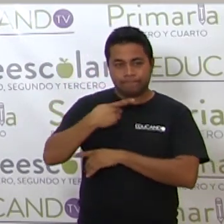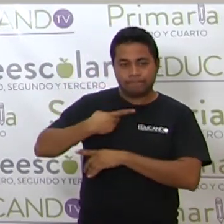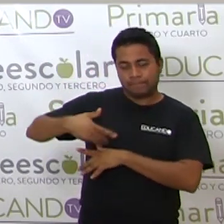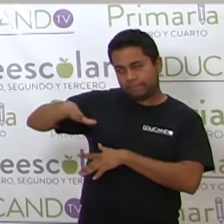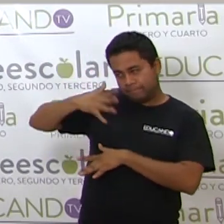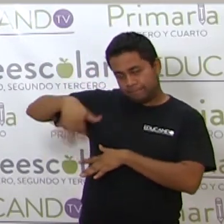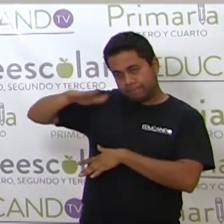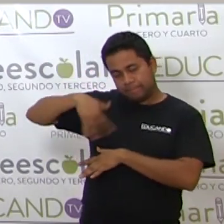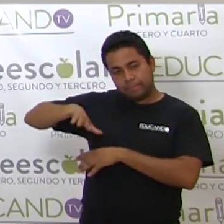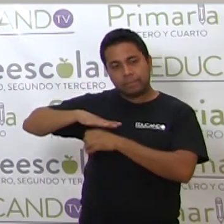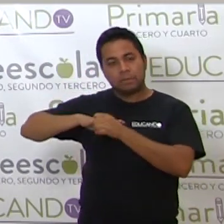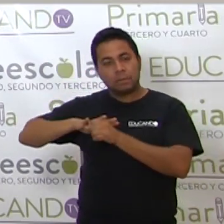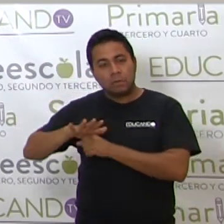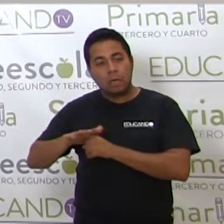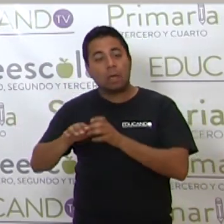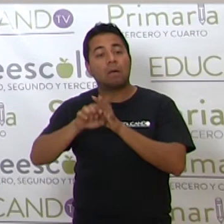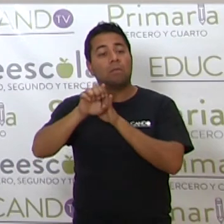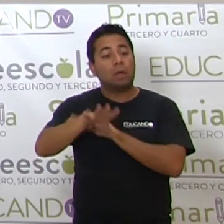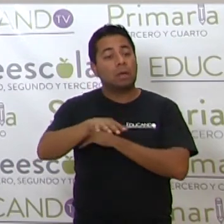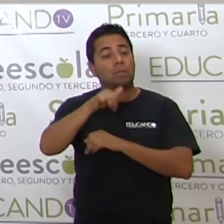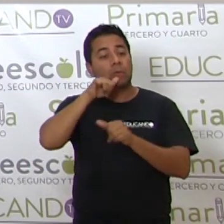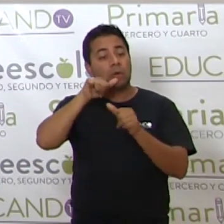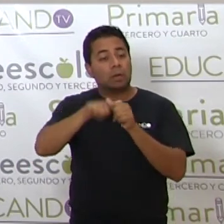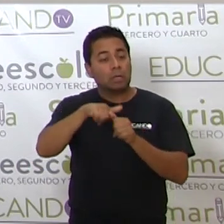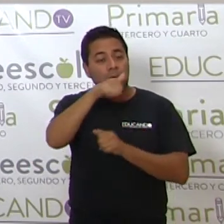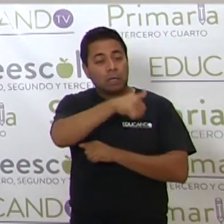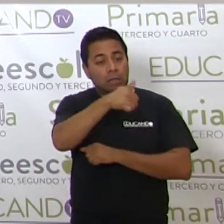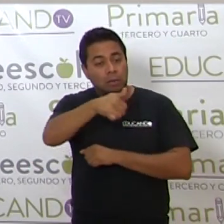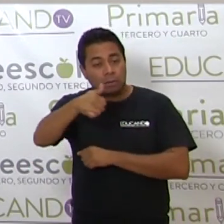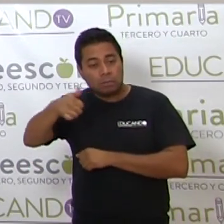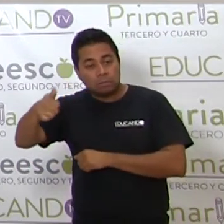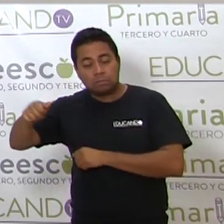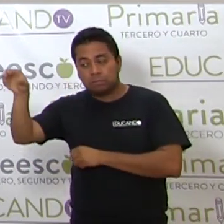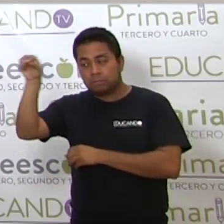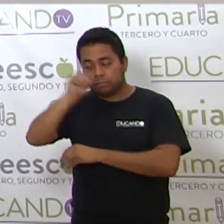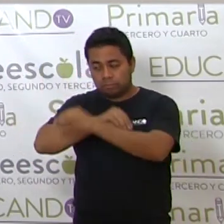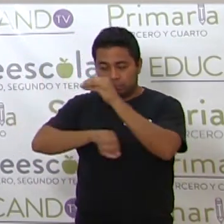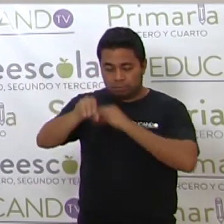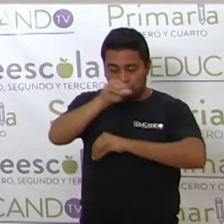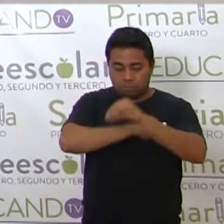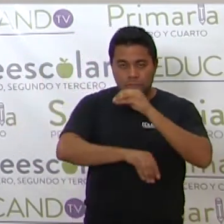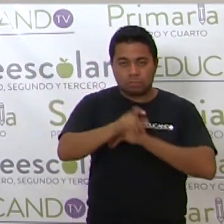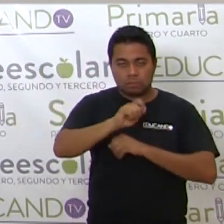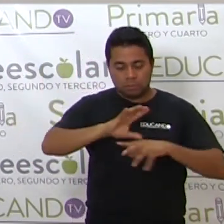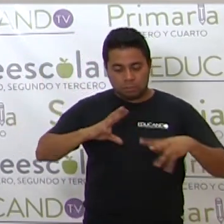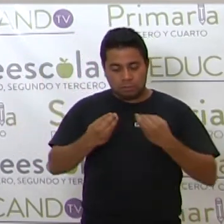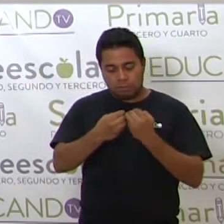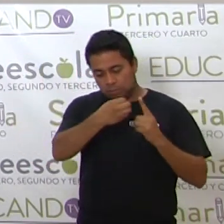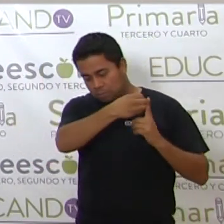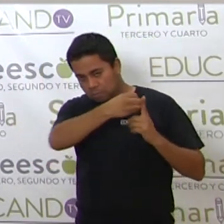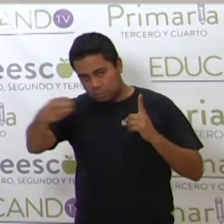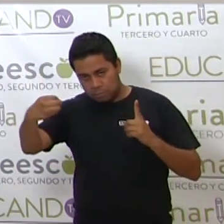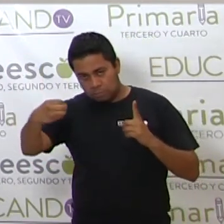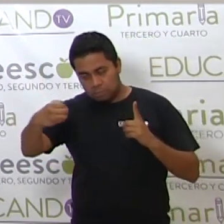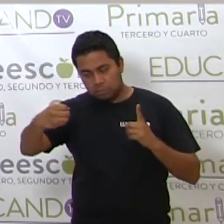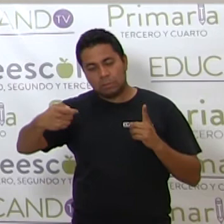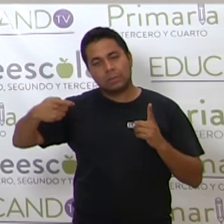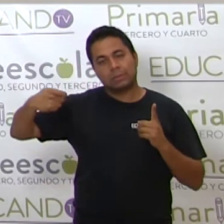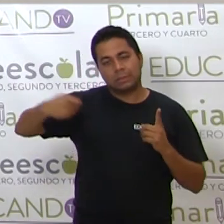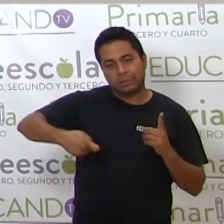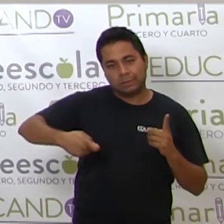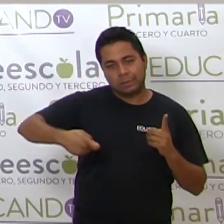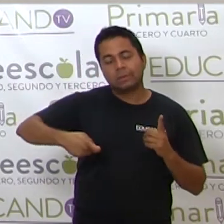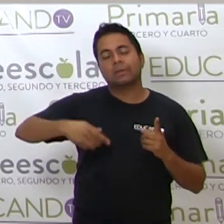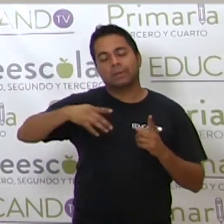una letra por cada una de las que están aquí y adjuntar las vamos a obtener